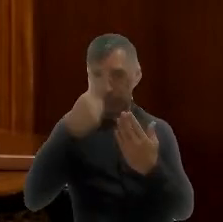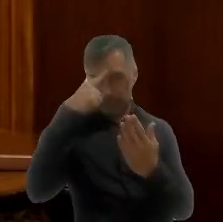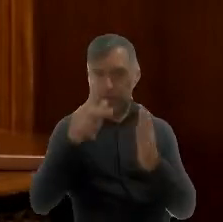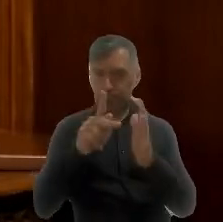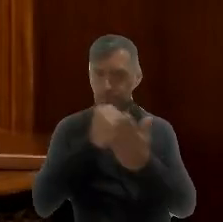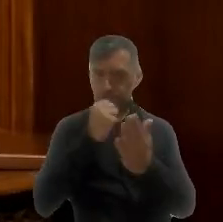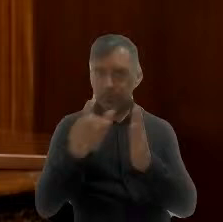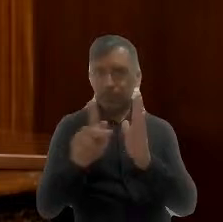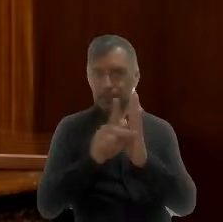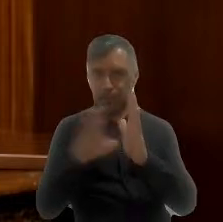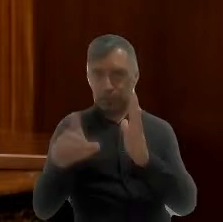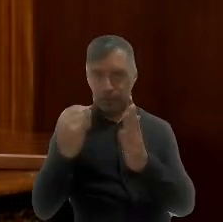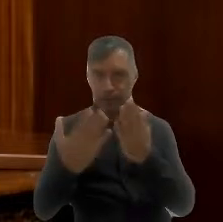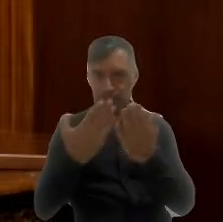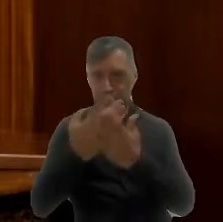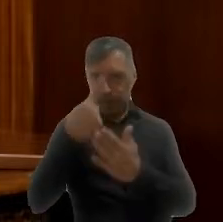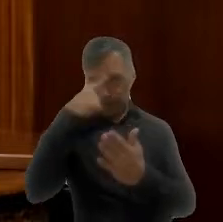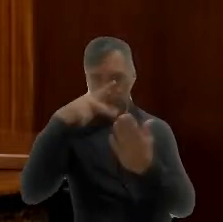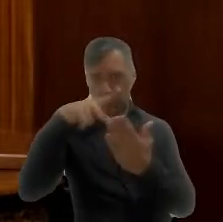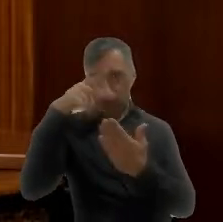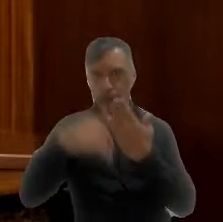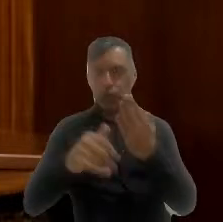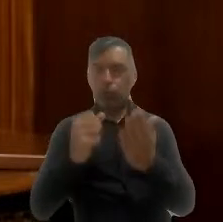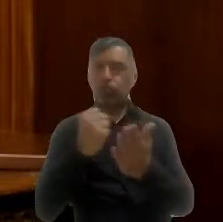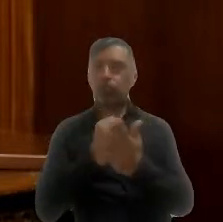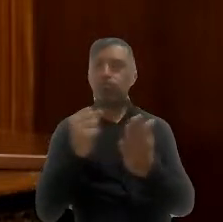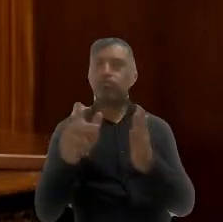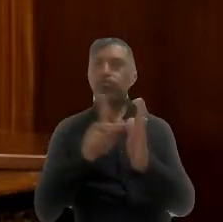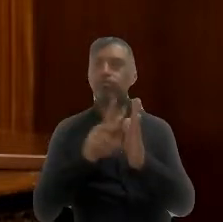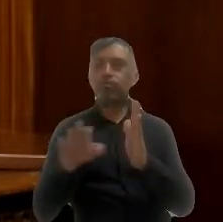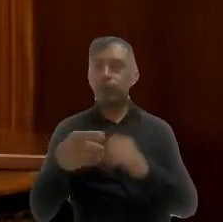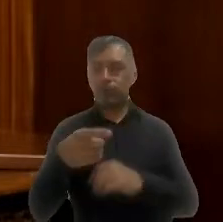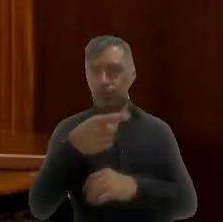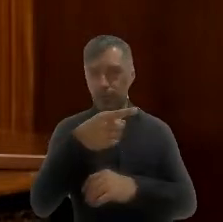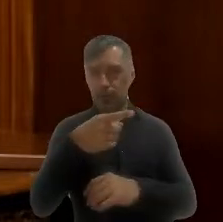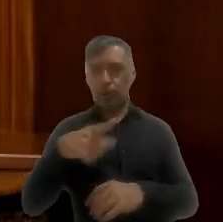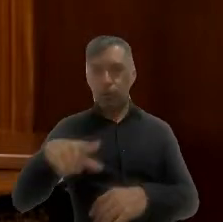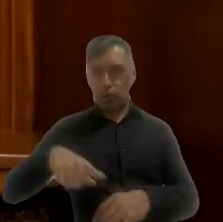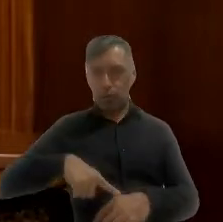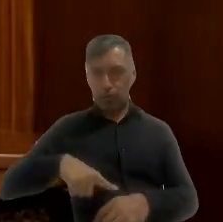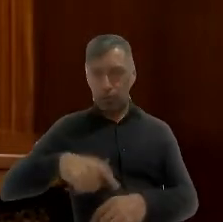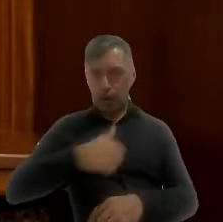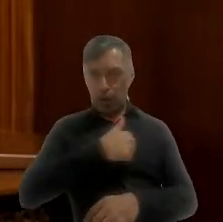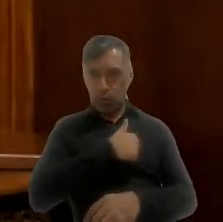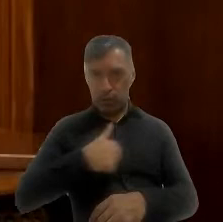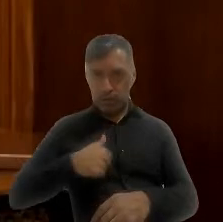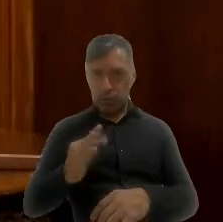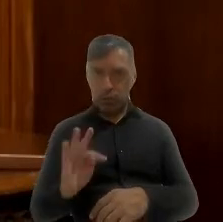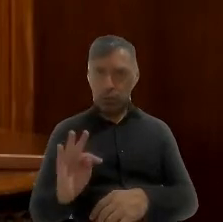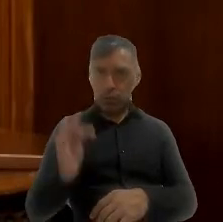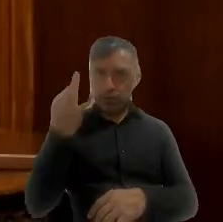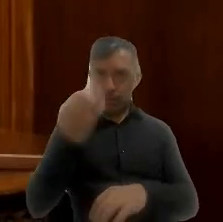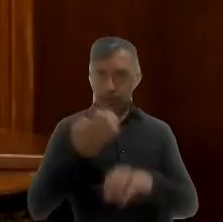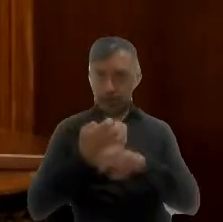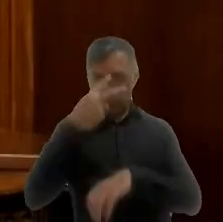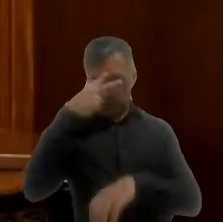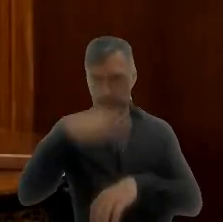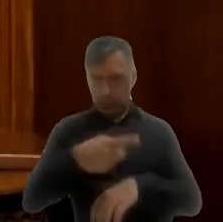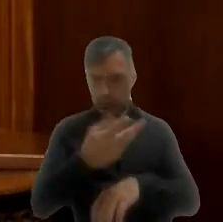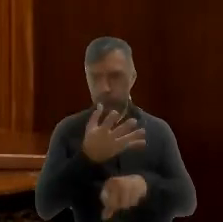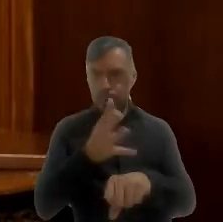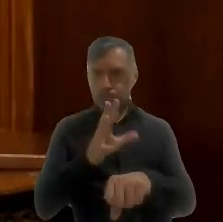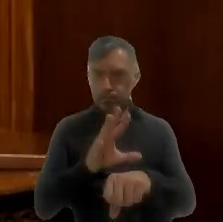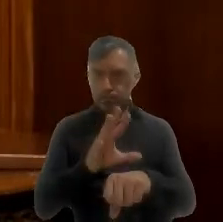iniciativa con proyecto de decreto por el que se autoriza al Honorable Ayuntamiento de Tultitlán, Estado de México,